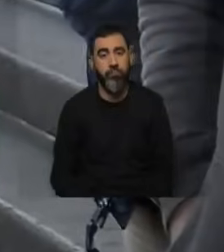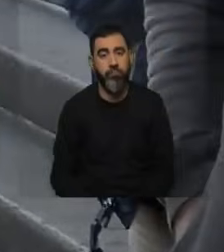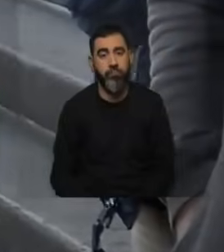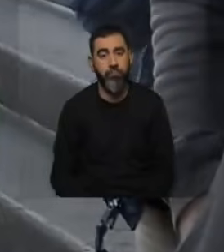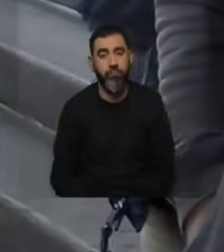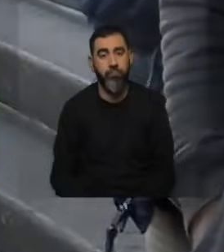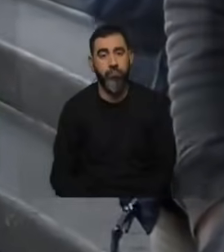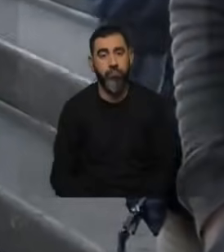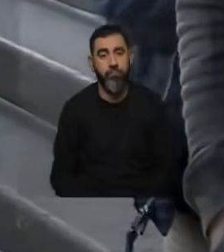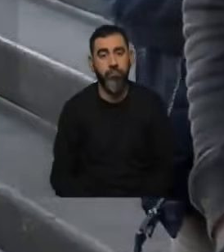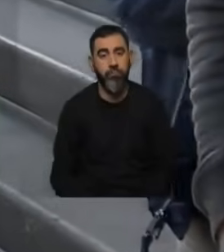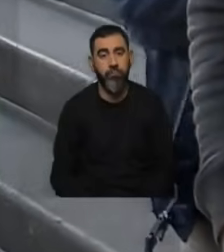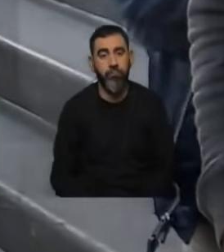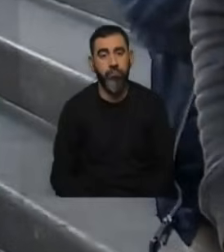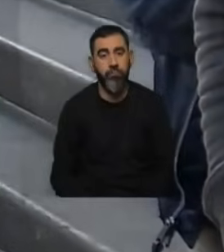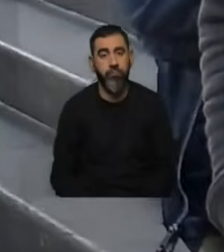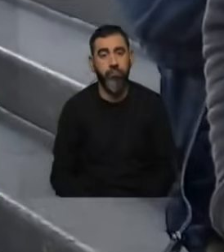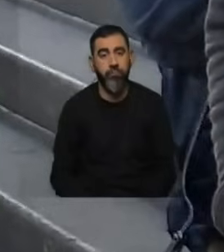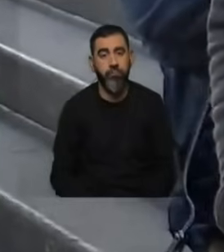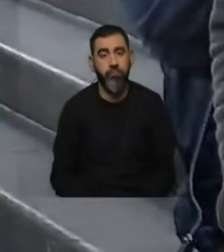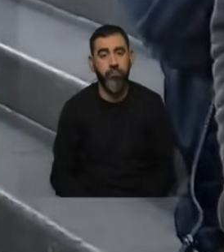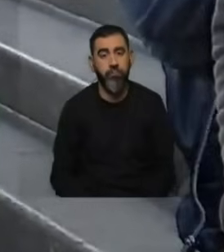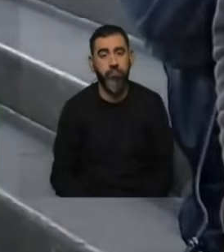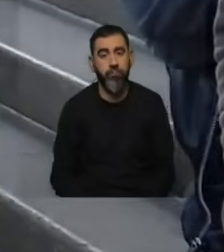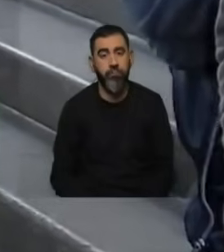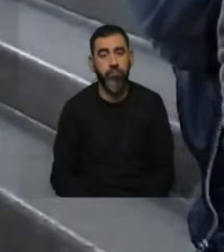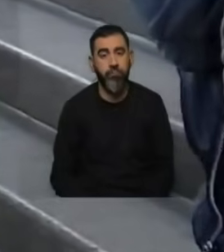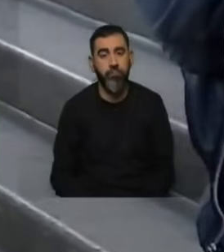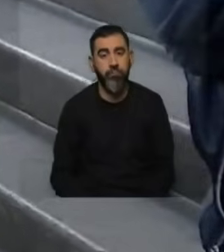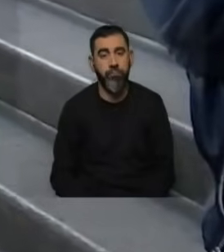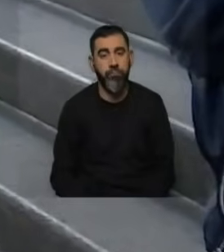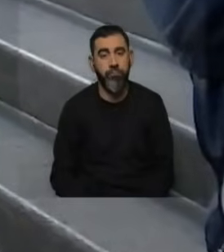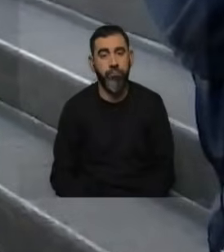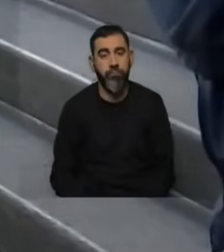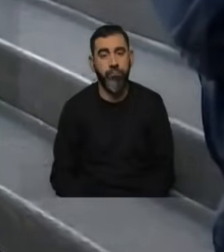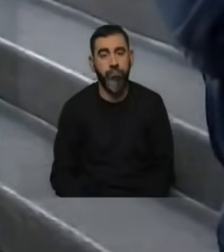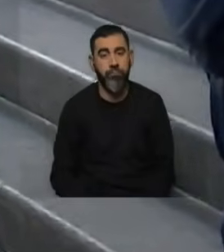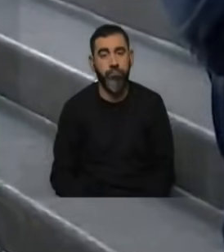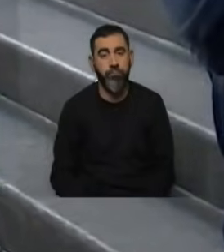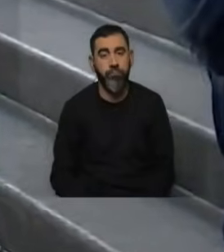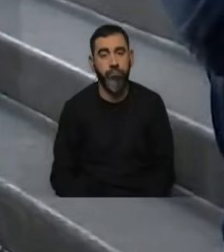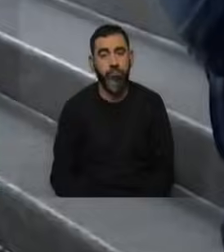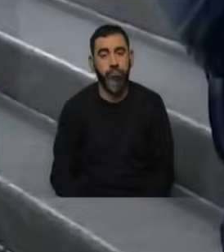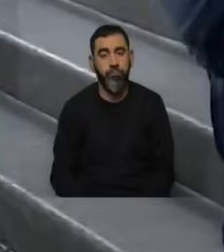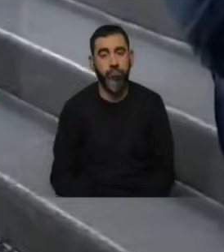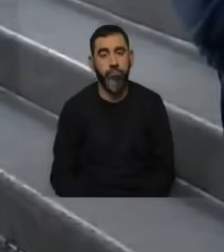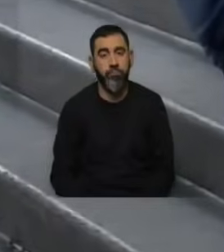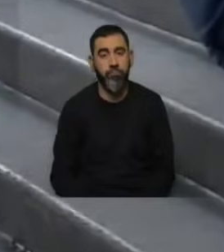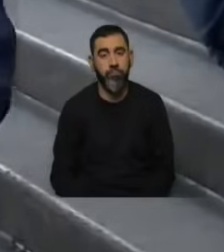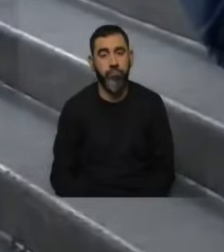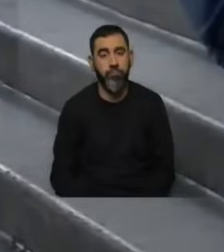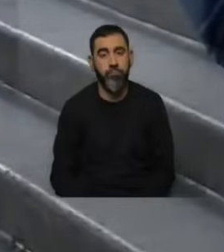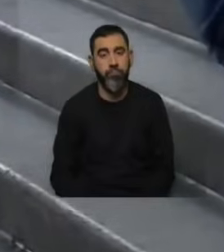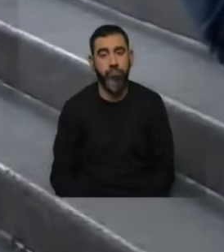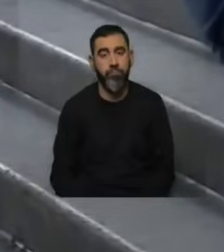preparación eso me preocupa muchísimo nos preocupa muchísimo no queremos que los estudiantes les toque sufrir que los estudiantes jóvenes sordos